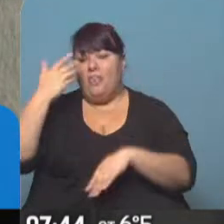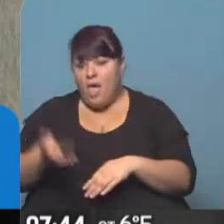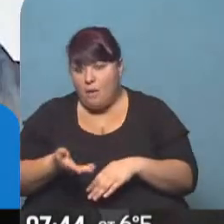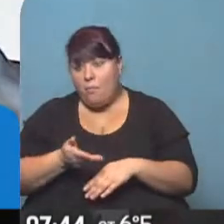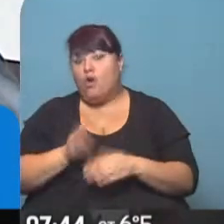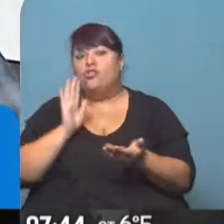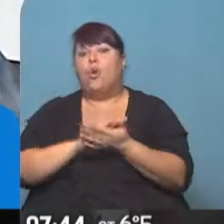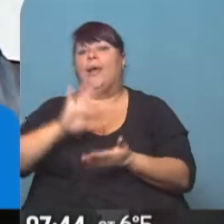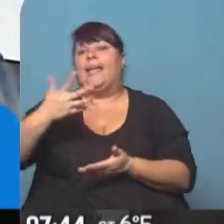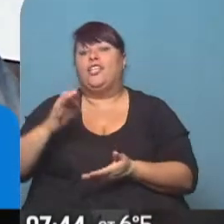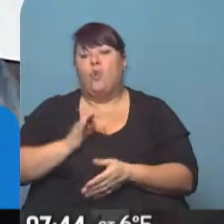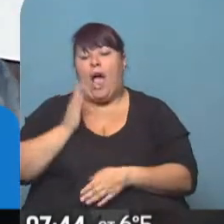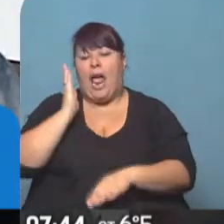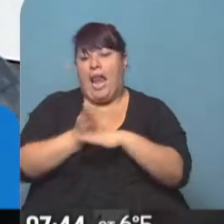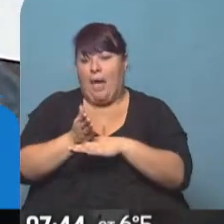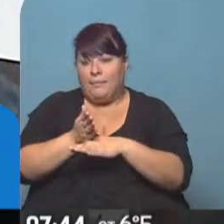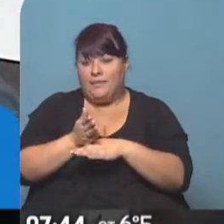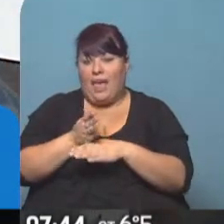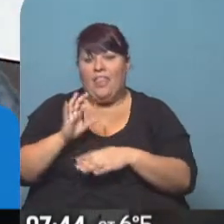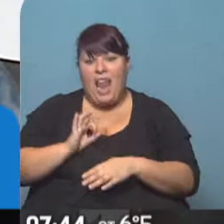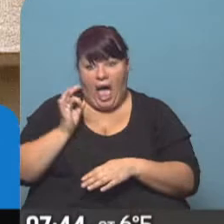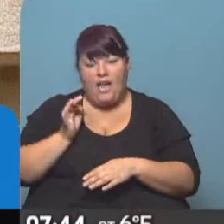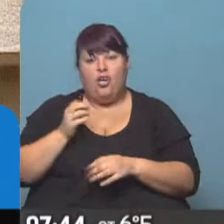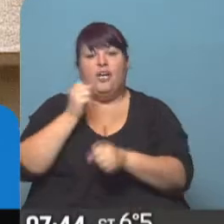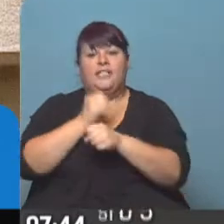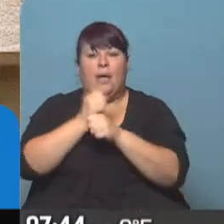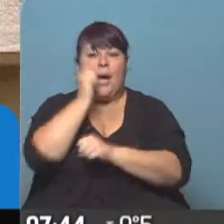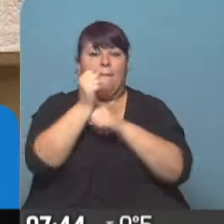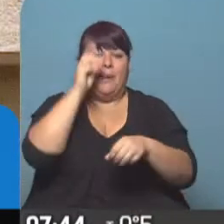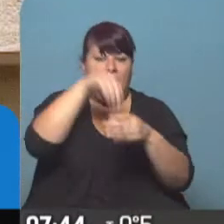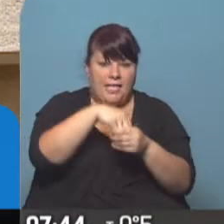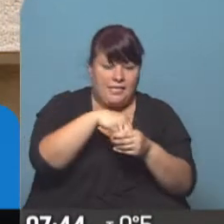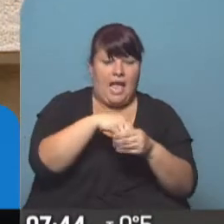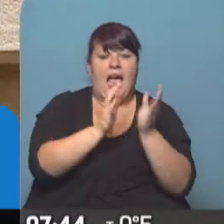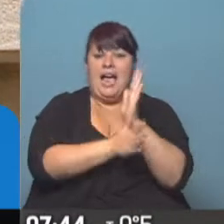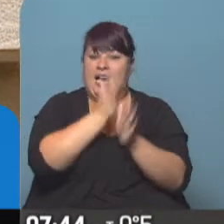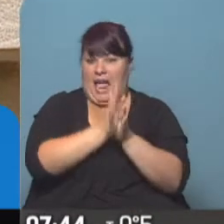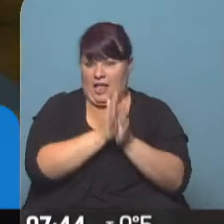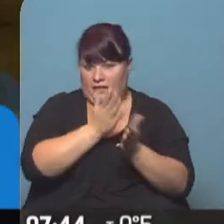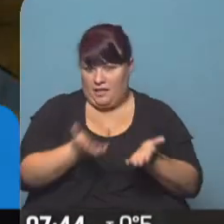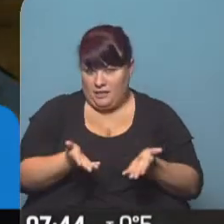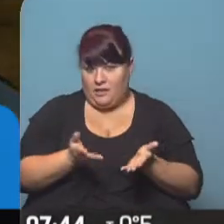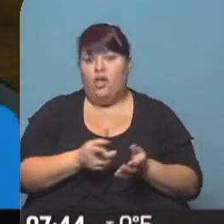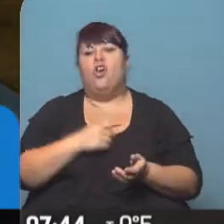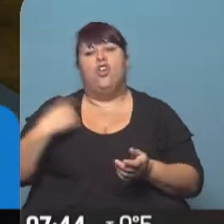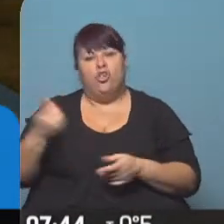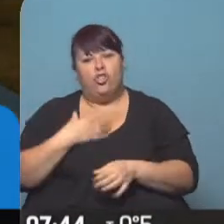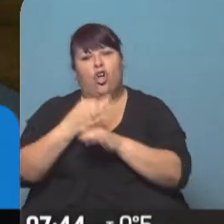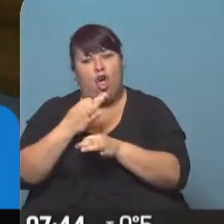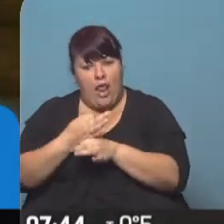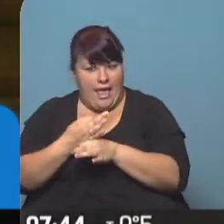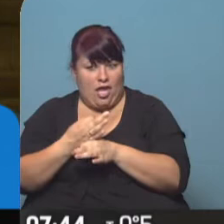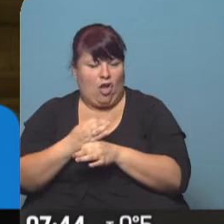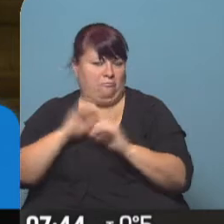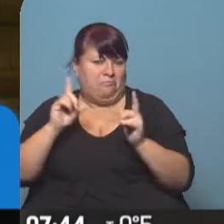nada, el tema del quinto año, mitad del año va a ser trabajo en empresas gratuitamente. Si bien nosotros somos un colegio al cual no